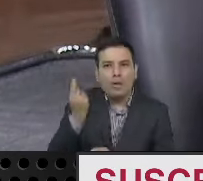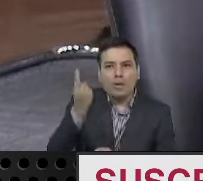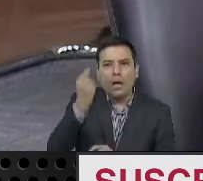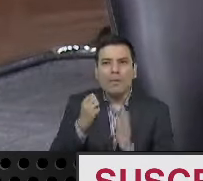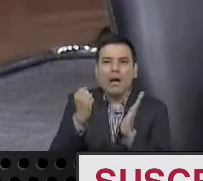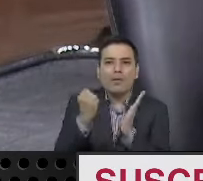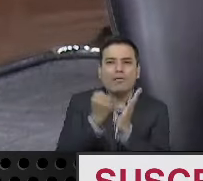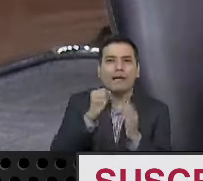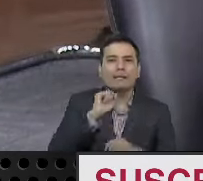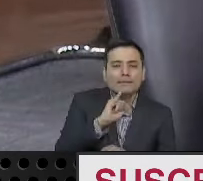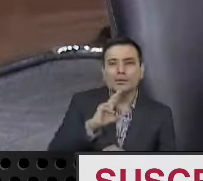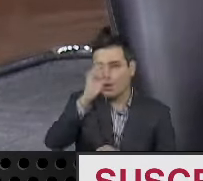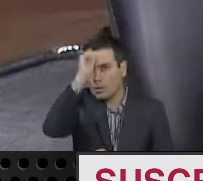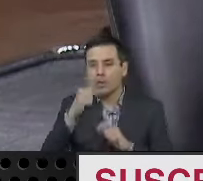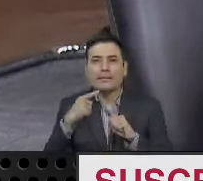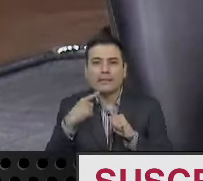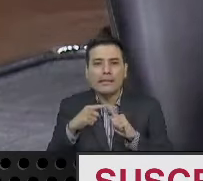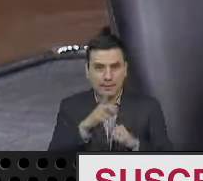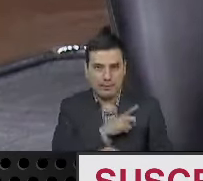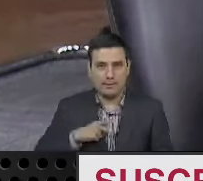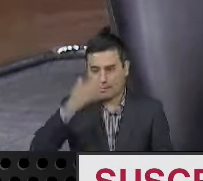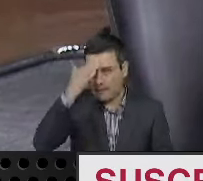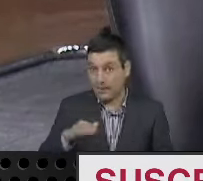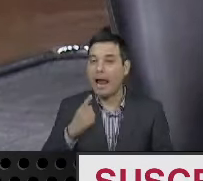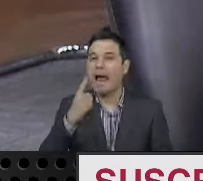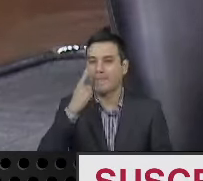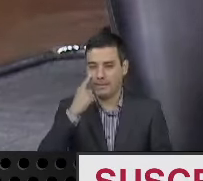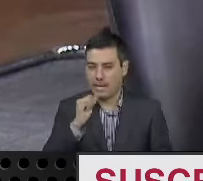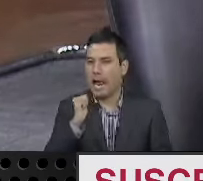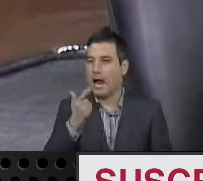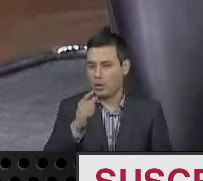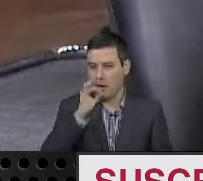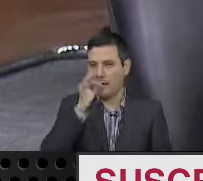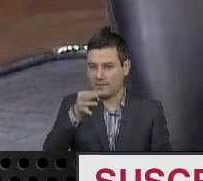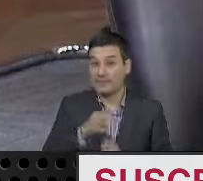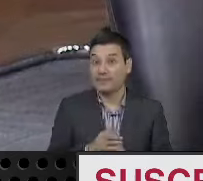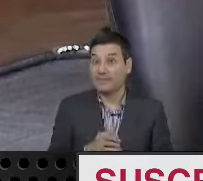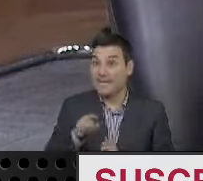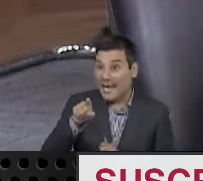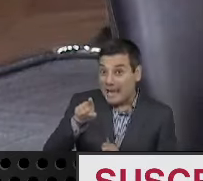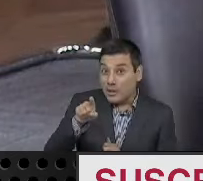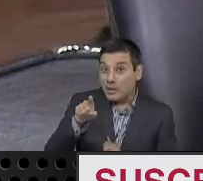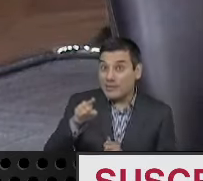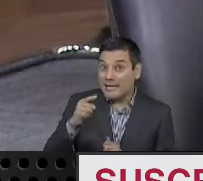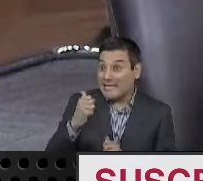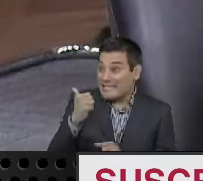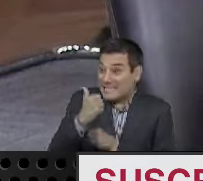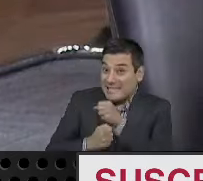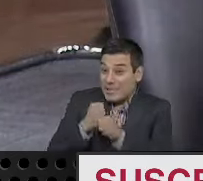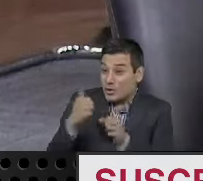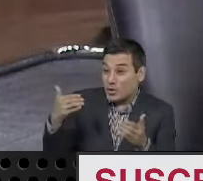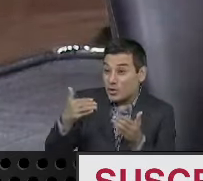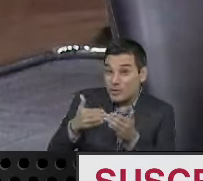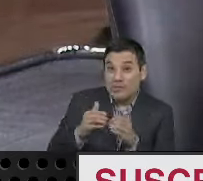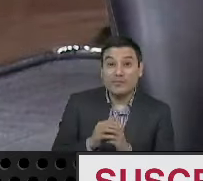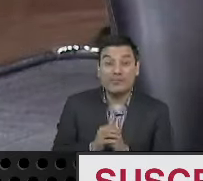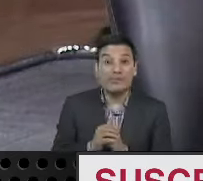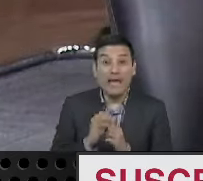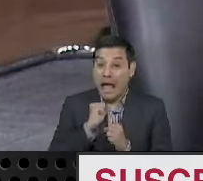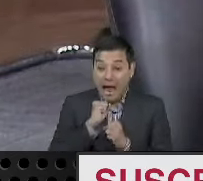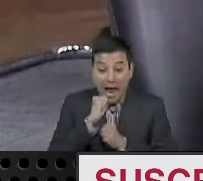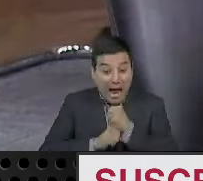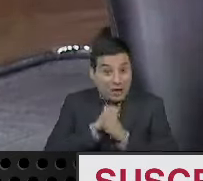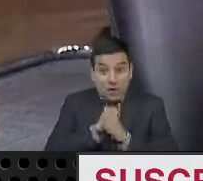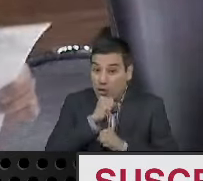sociales y quién es en contra y yo les tengo más datos todos los 6 años ellos votaron en contra en el presupuesto de egresos de la federación